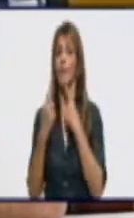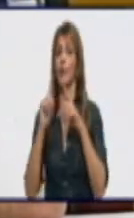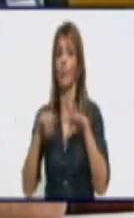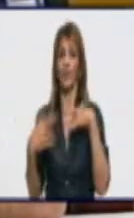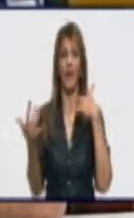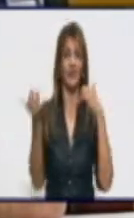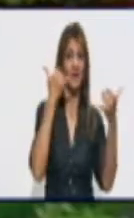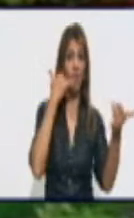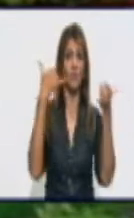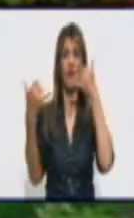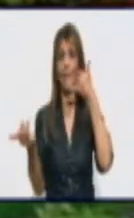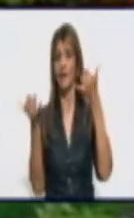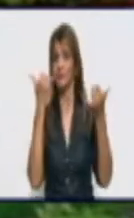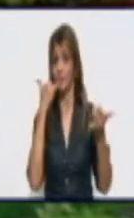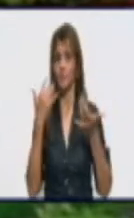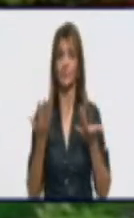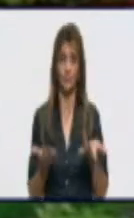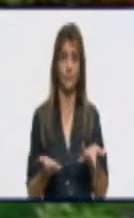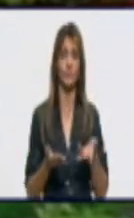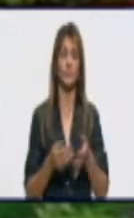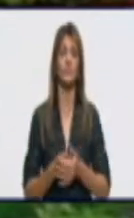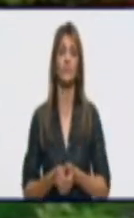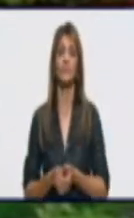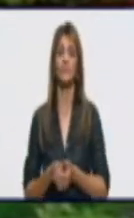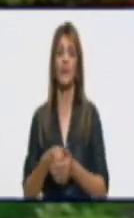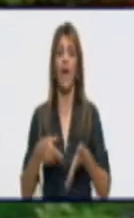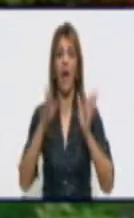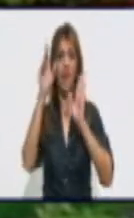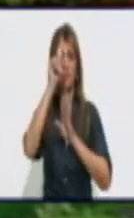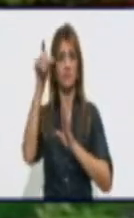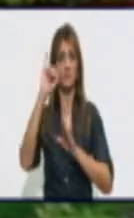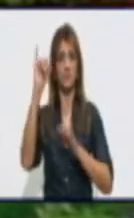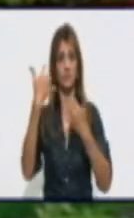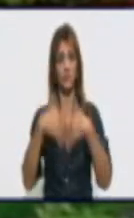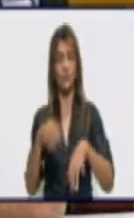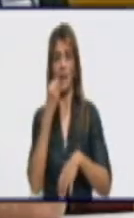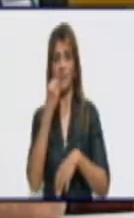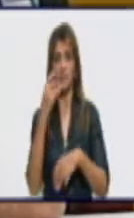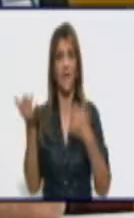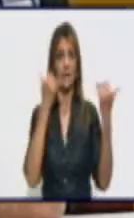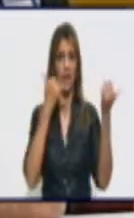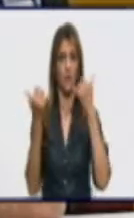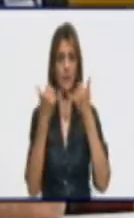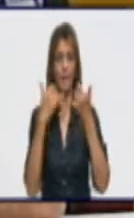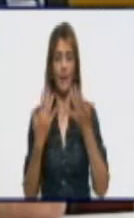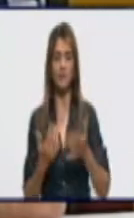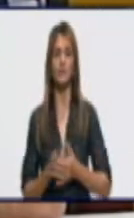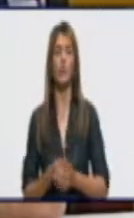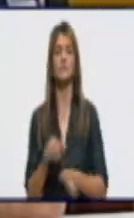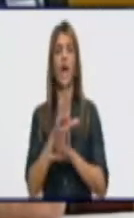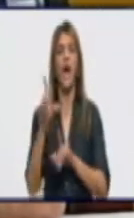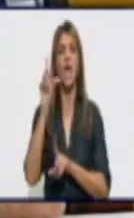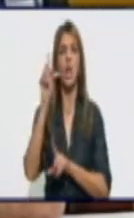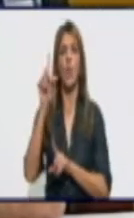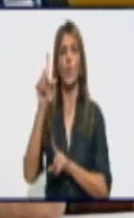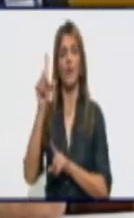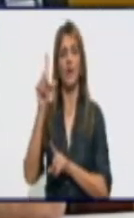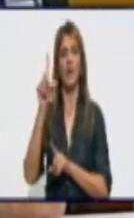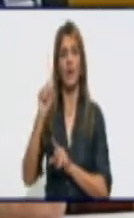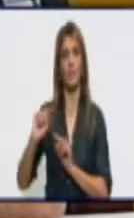salir, las medidas fueron recientes, todavía estamos dando seminarios en los municipios hasta el sábado, y estamos saliendo el lunes ya a chocar